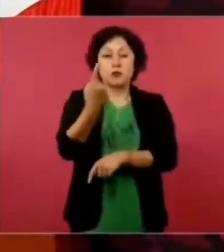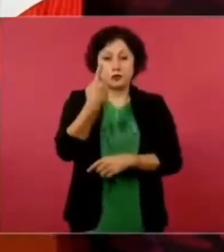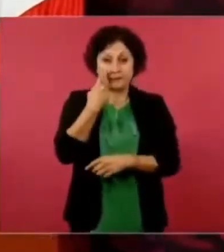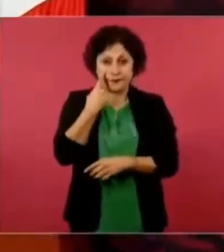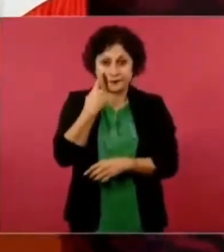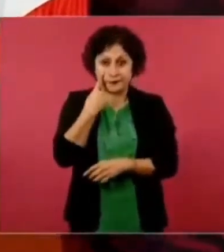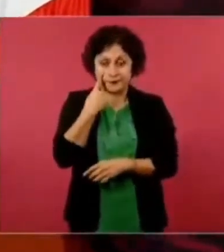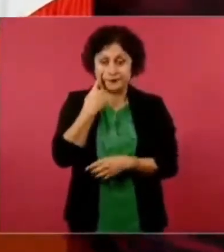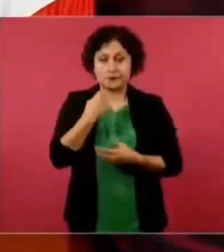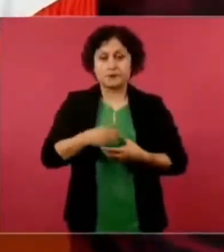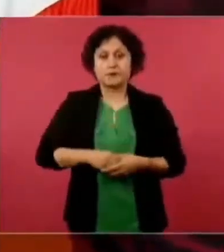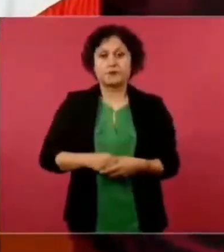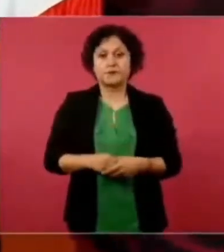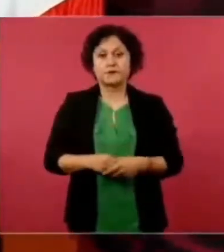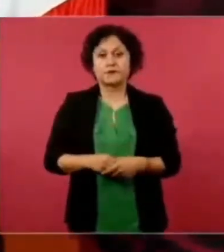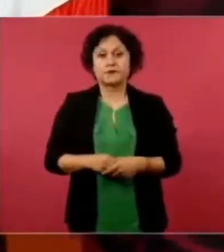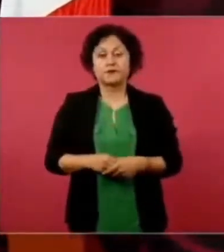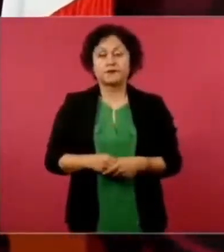que